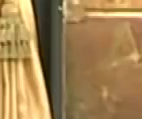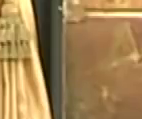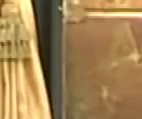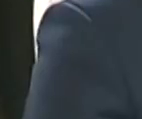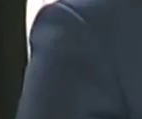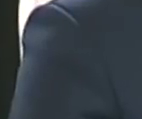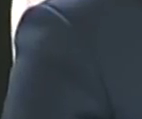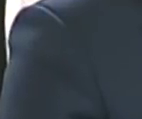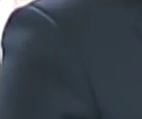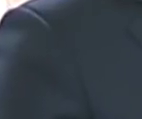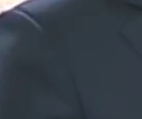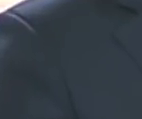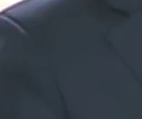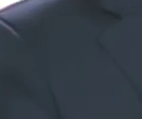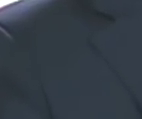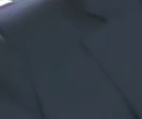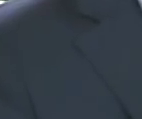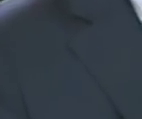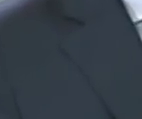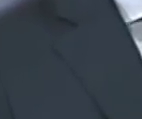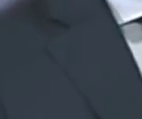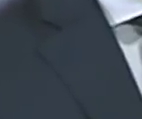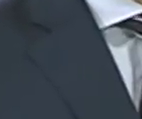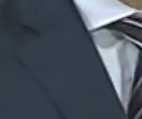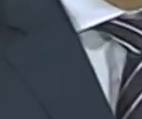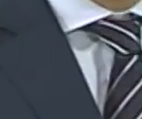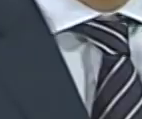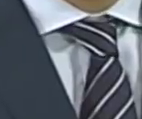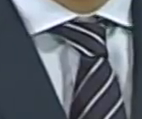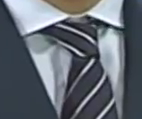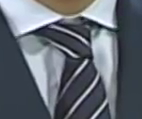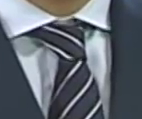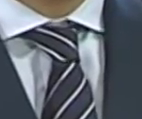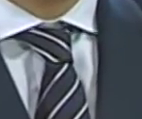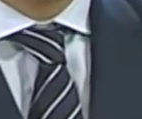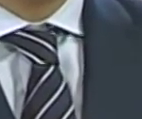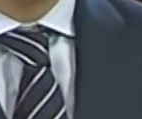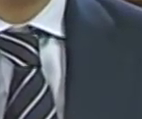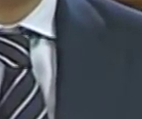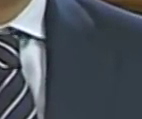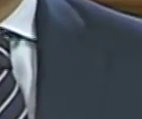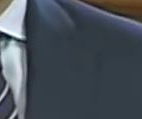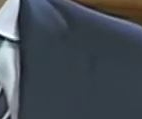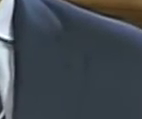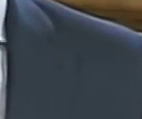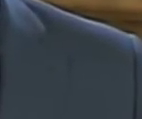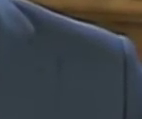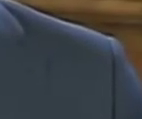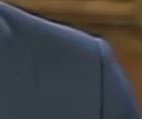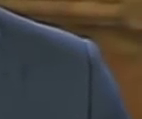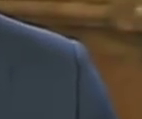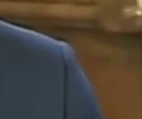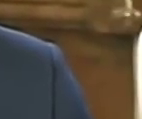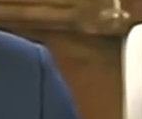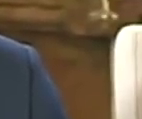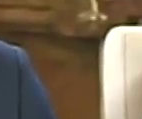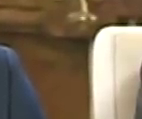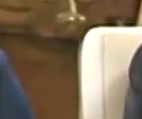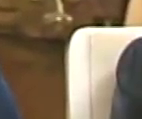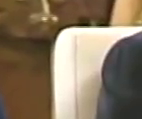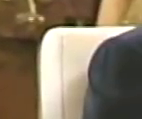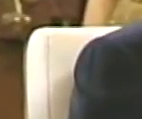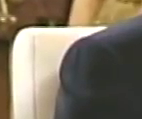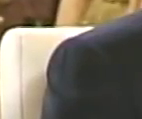combinado además con la obligación de pagar los montos en deuda externa más altos en